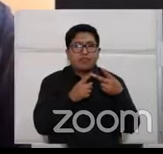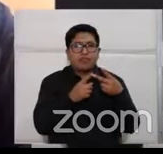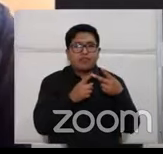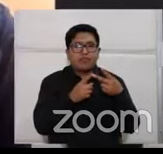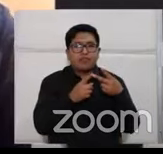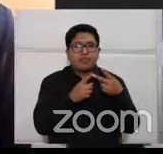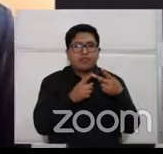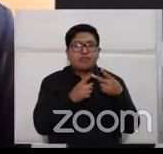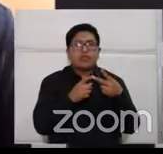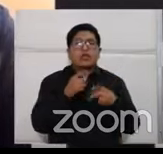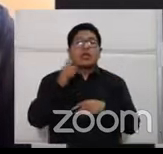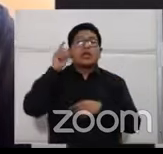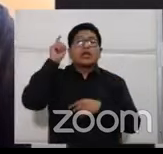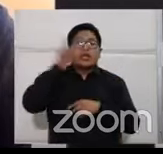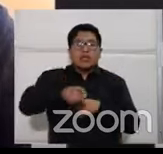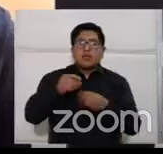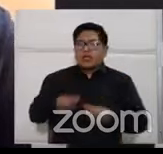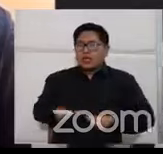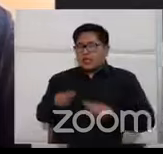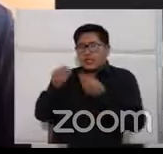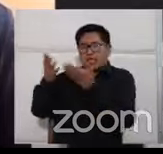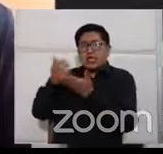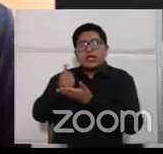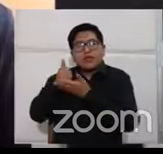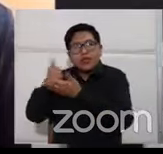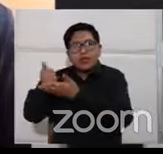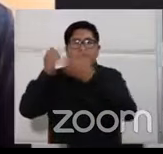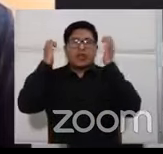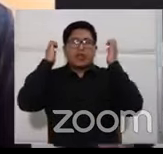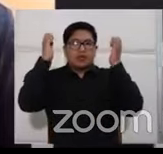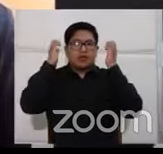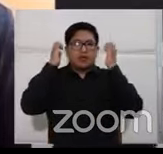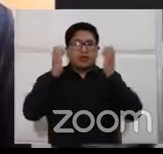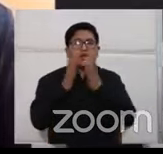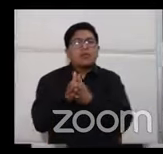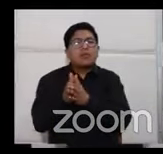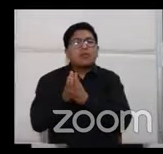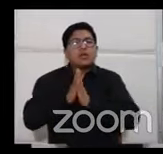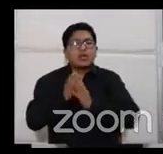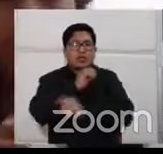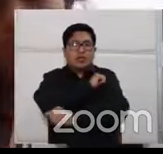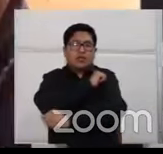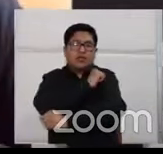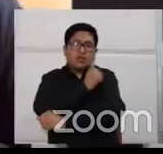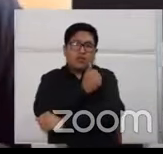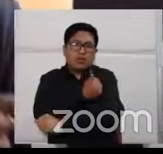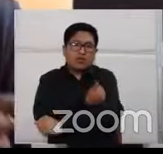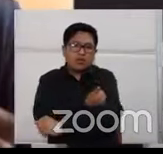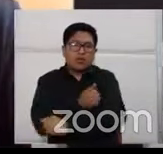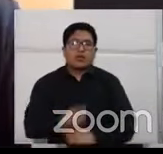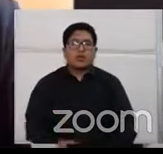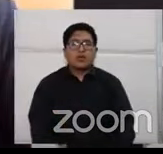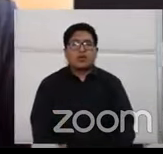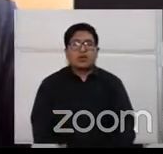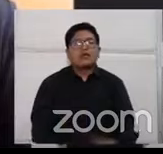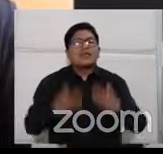actualmente acceso a la educación es lo pido a las autoridades y